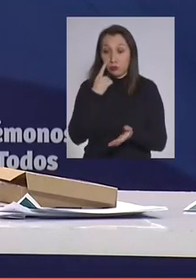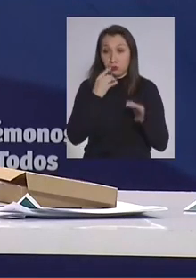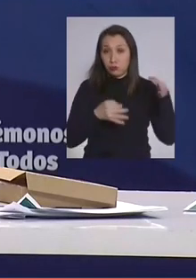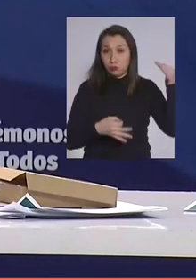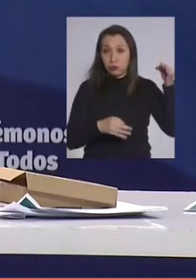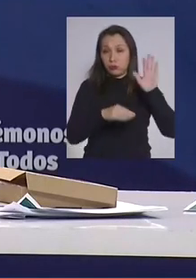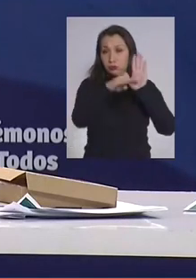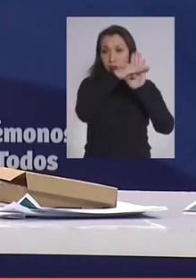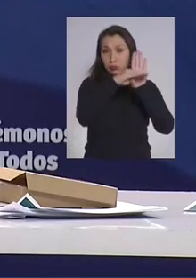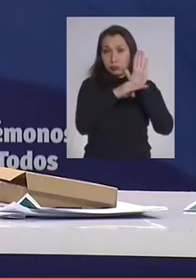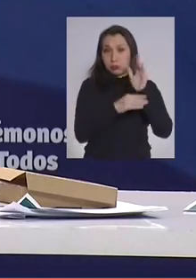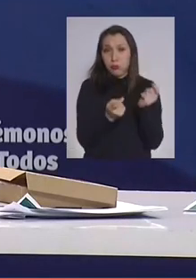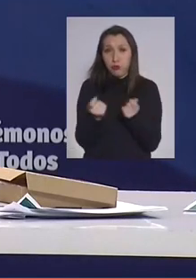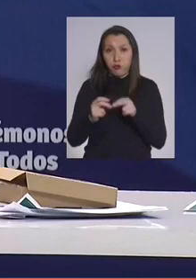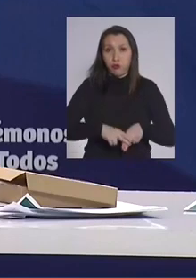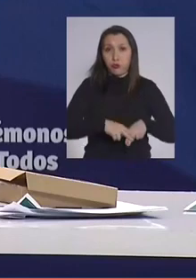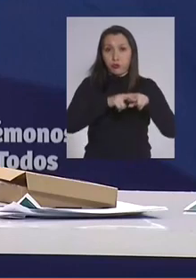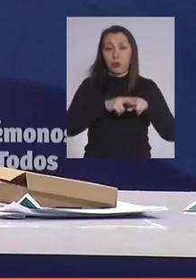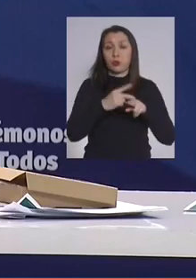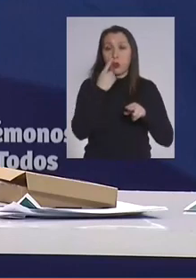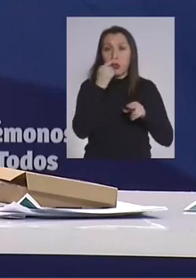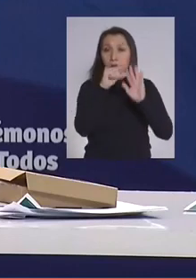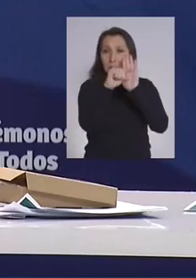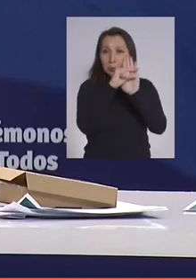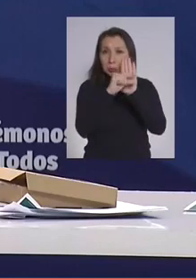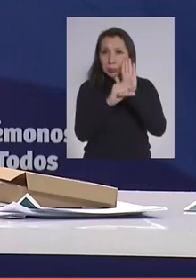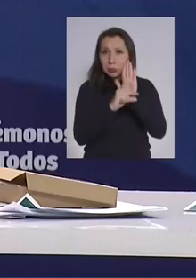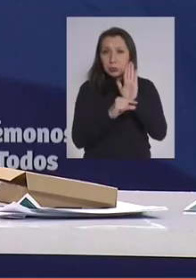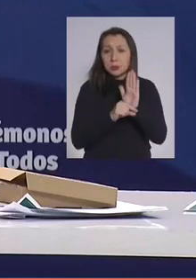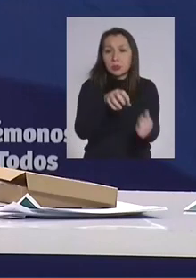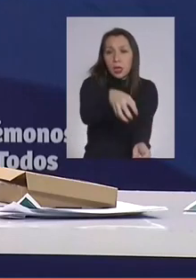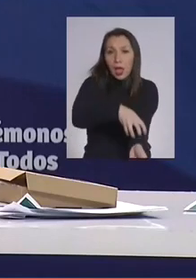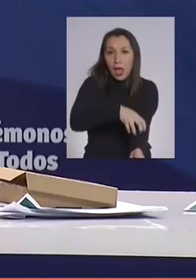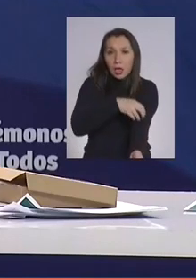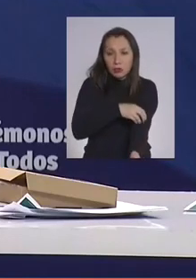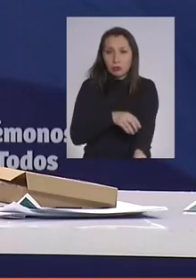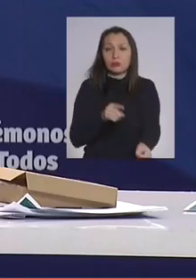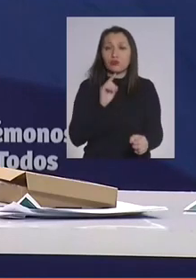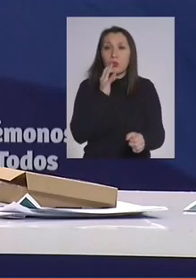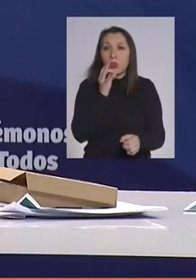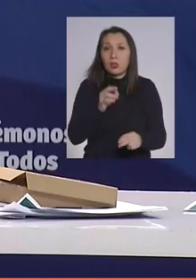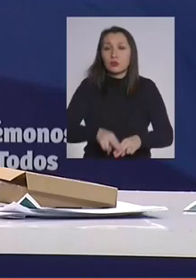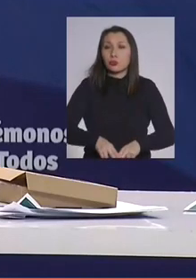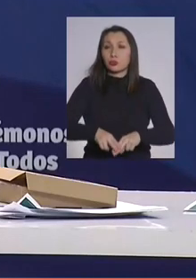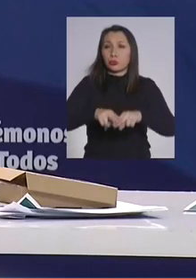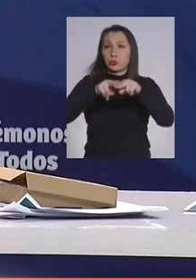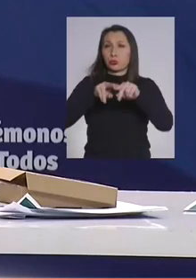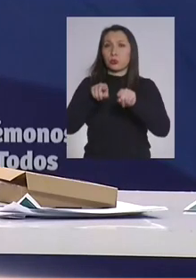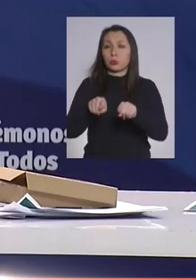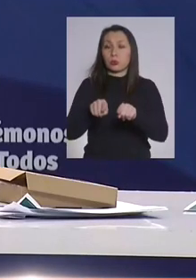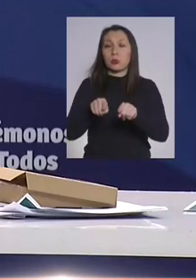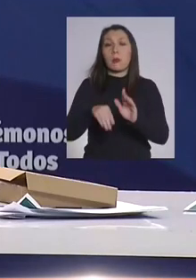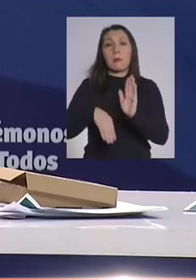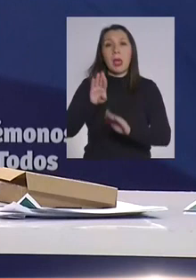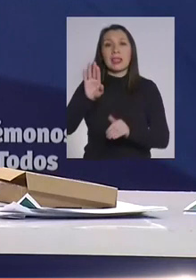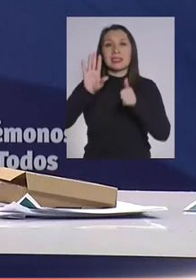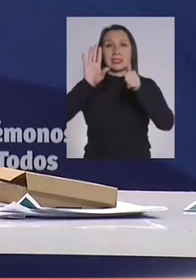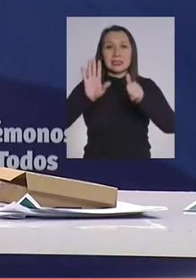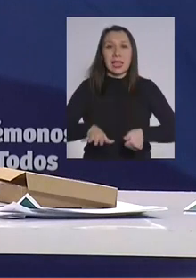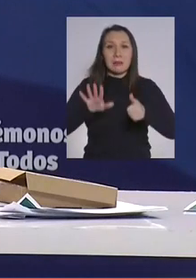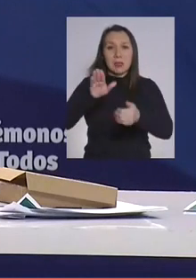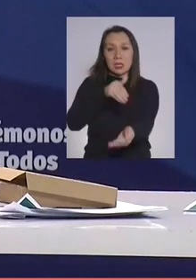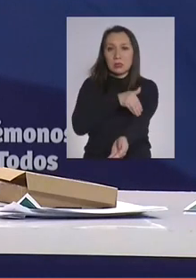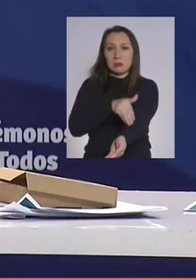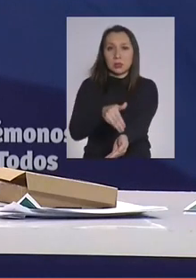tengo el listado de los recursos y la cantidad de recursos que se entregaron por región que asciende a la suma de más de 6 mil